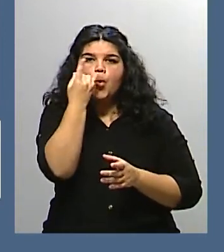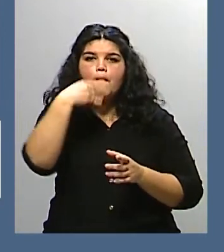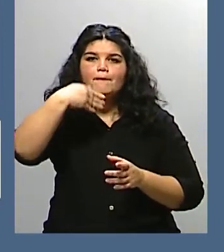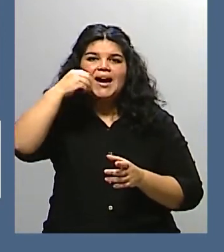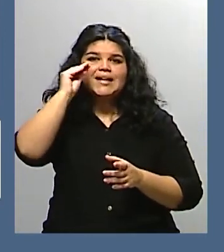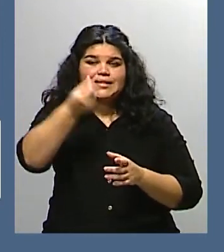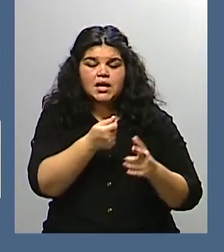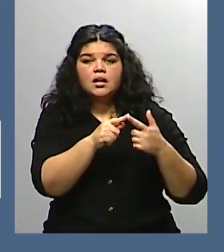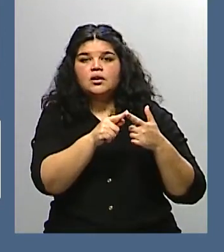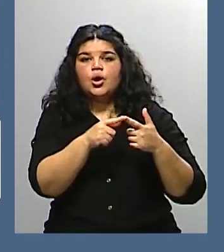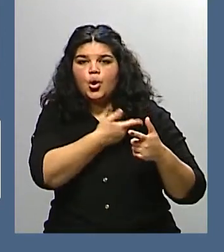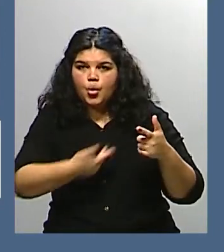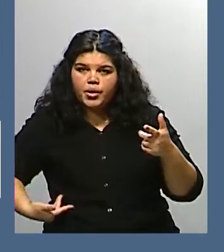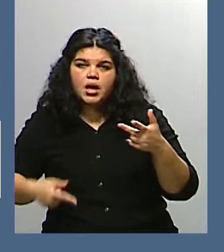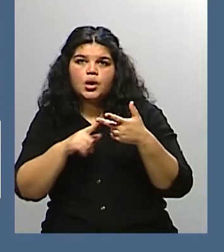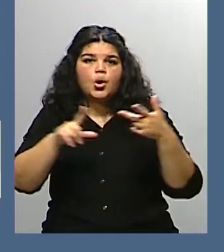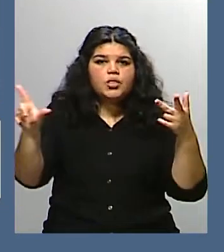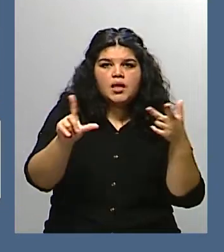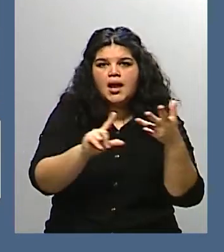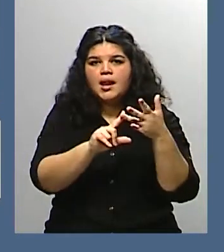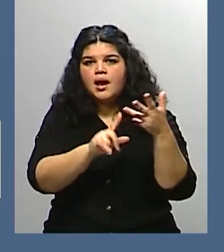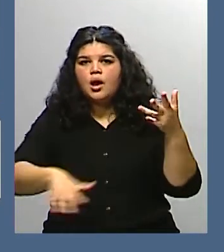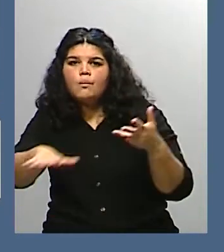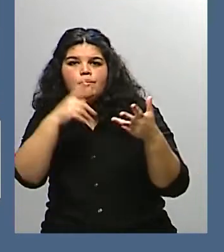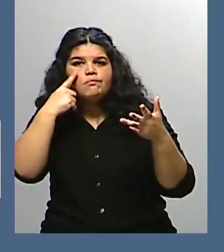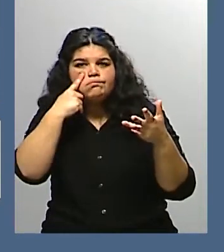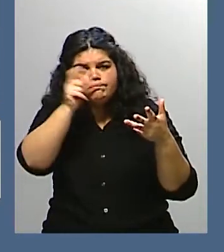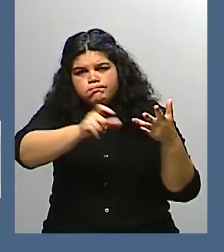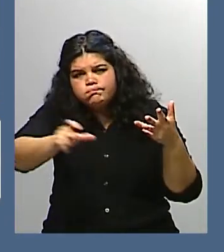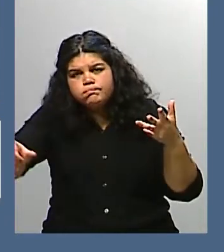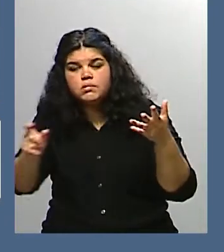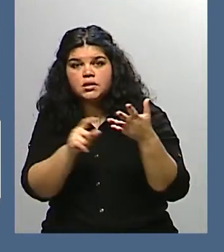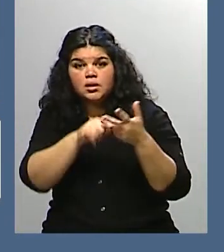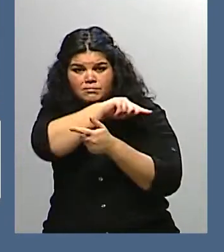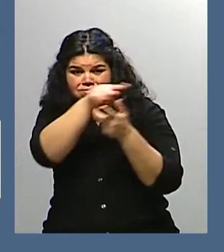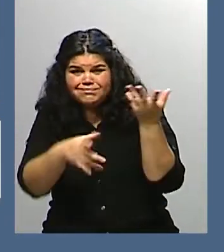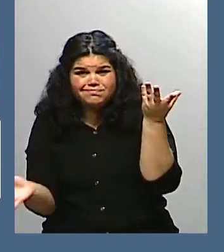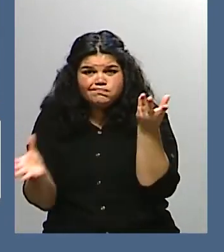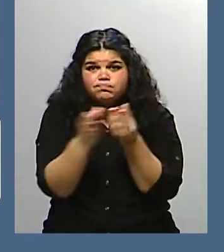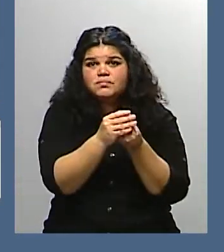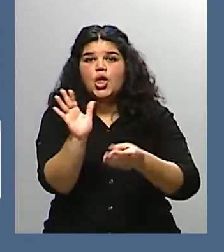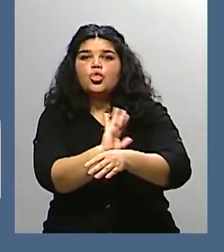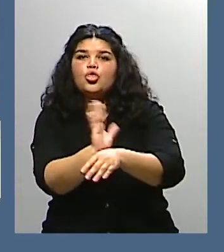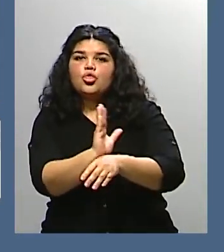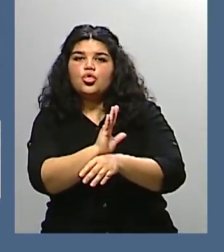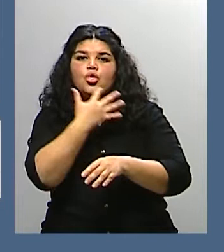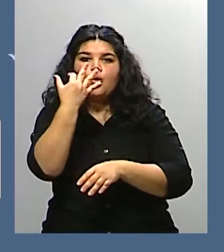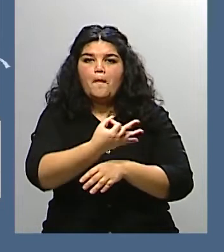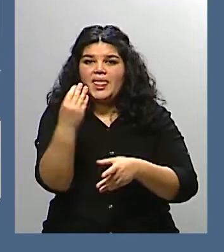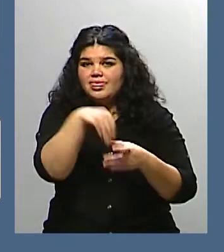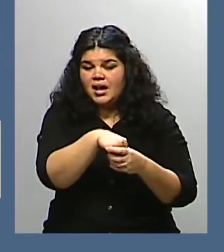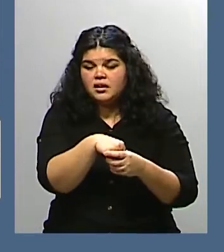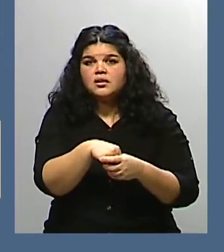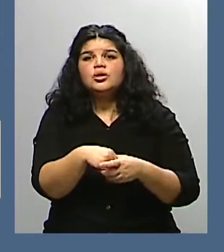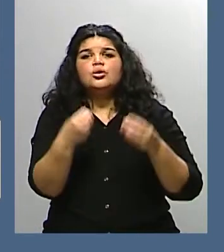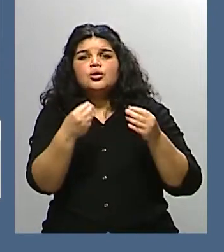gobierno, televisión, comunidades, y me parece bastante interesante que nos cuentes tu perspectiva de qué trata el documental y cómo se